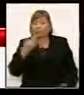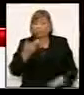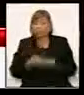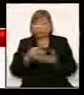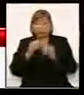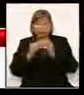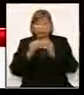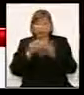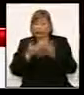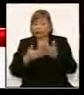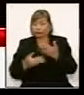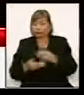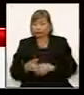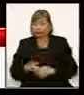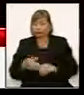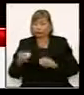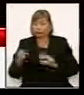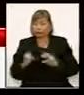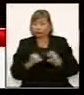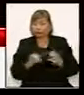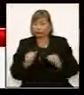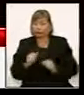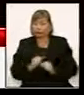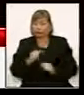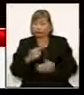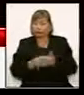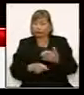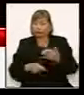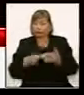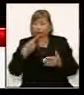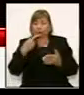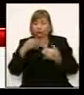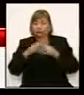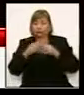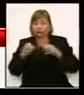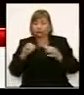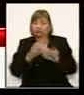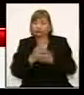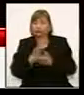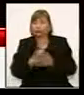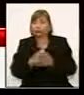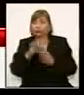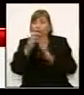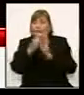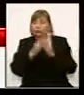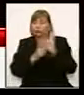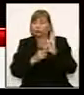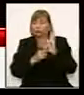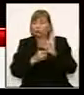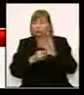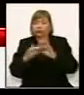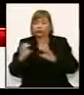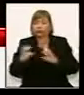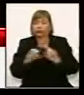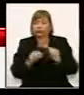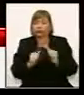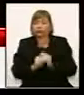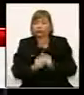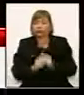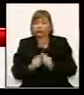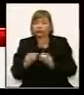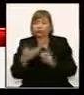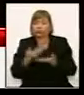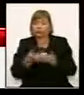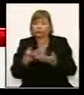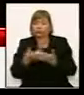mantenimiento rutinario, acciones que se han dividido en tres proyectos. También hacemos acciones